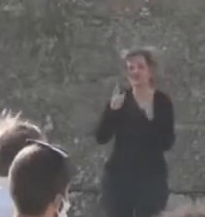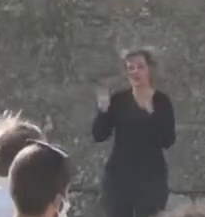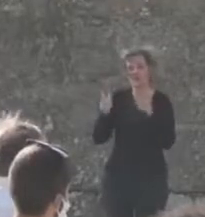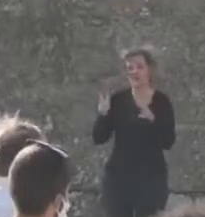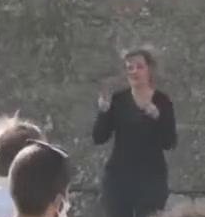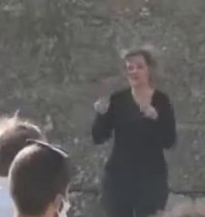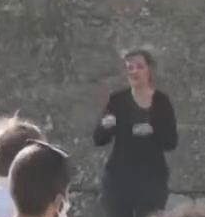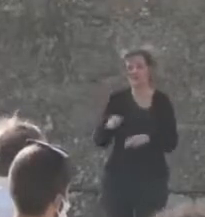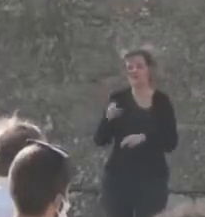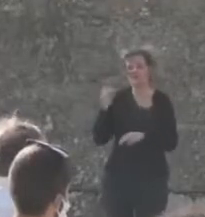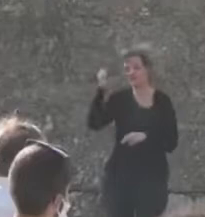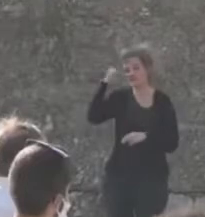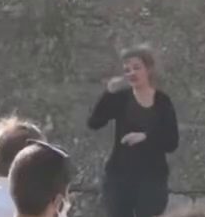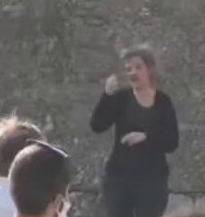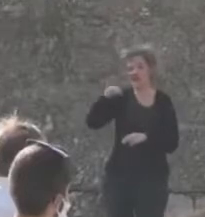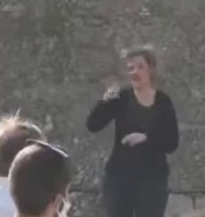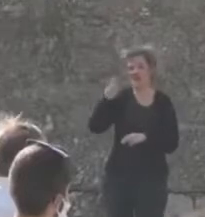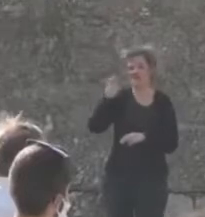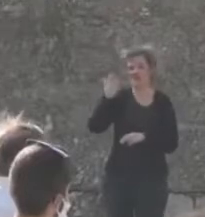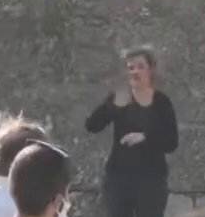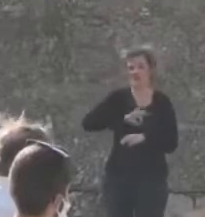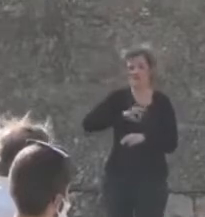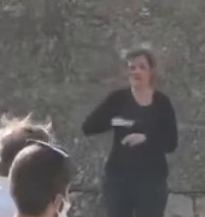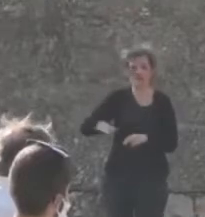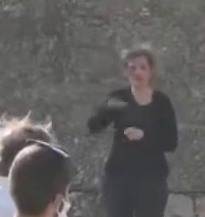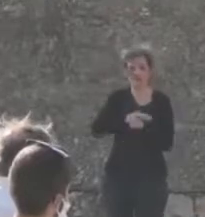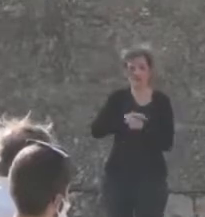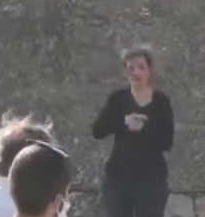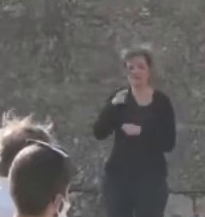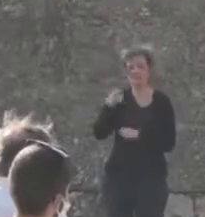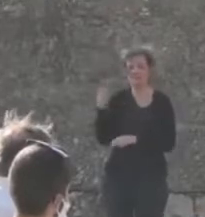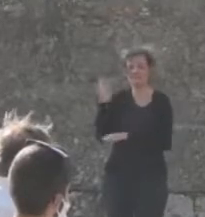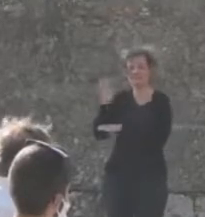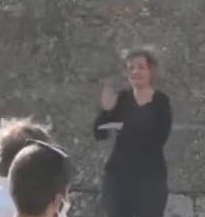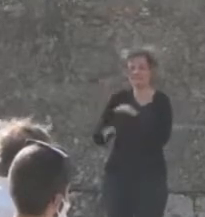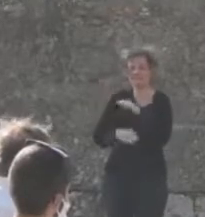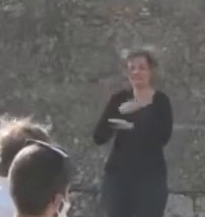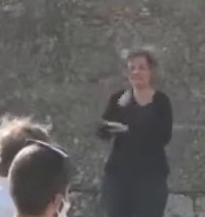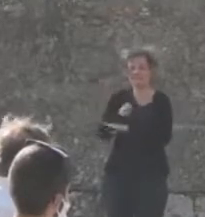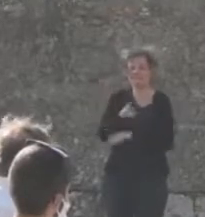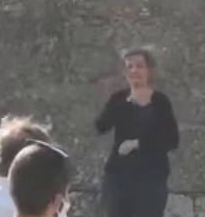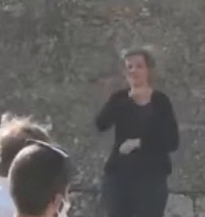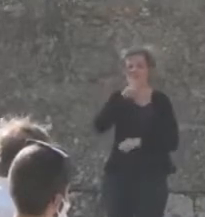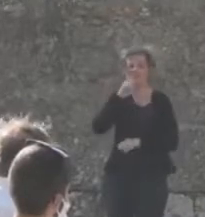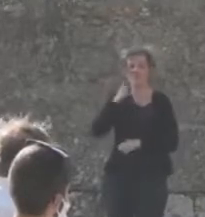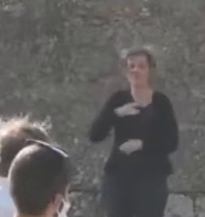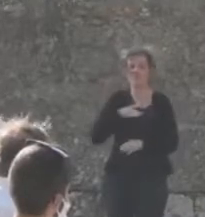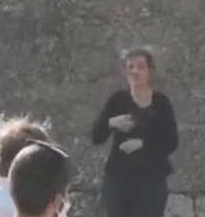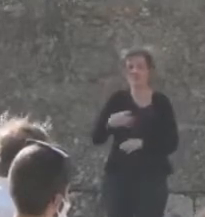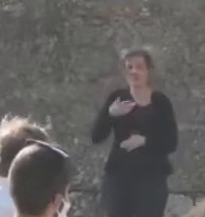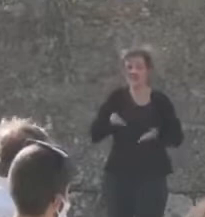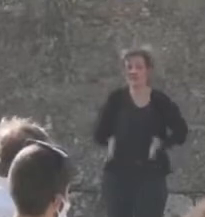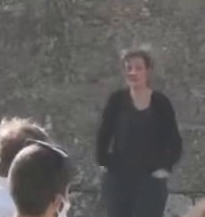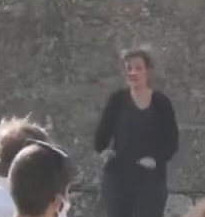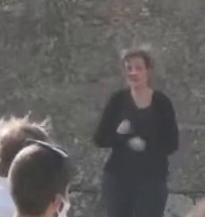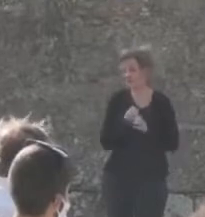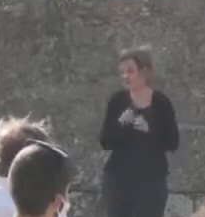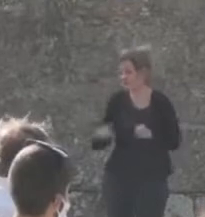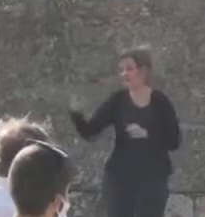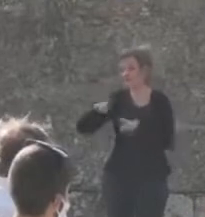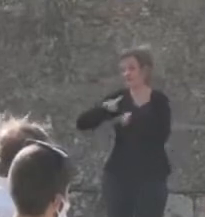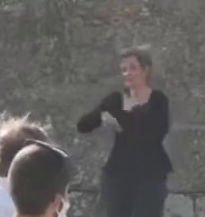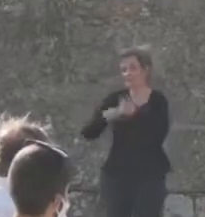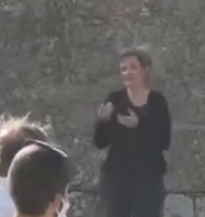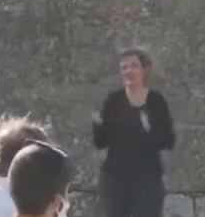cemiterio de San Amaro de Pontevedra. A este acto asistiu a viúda de Blanco, fillos e familiares